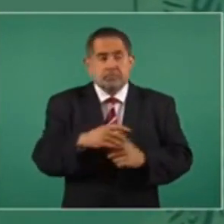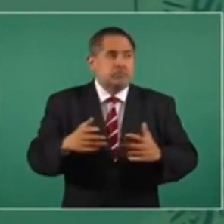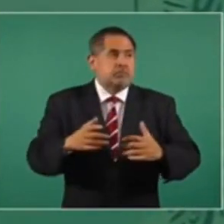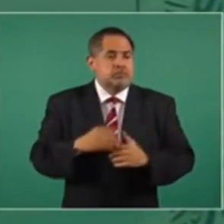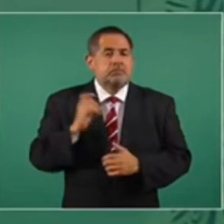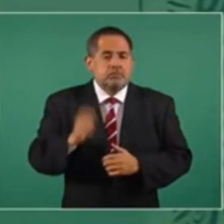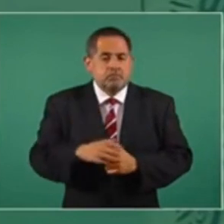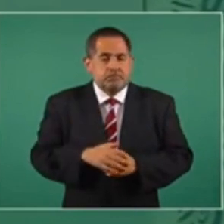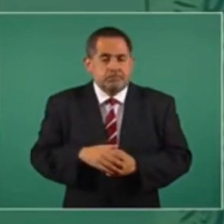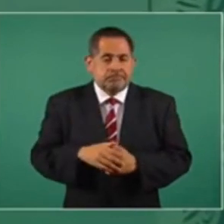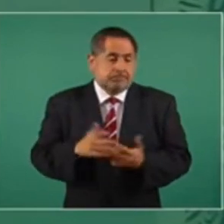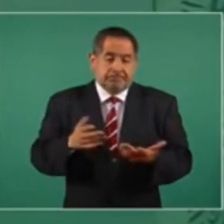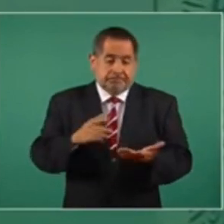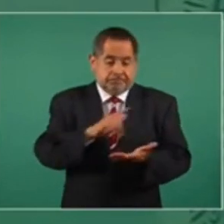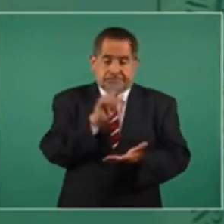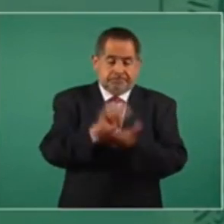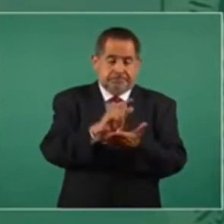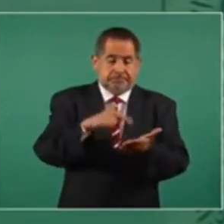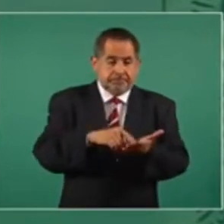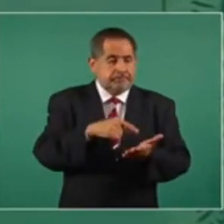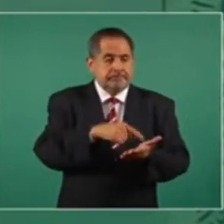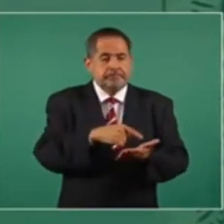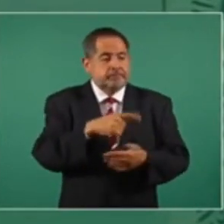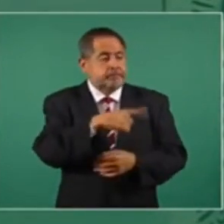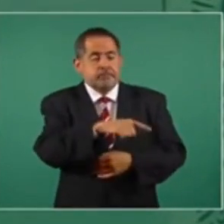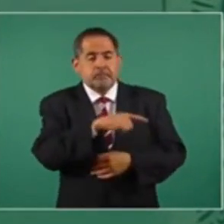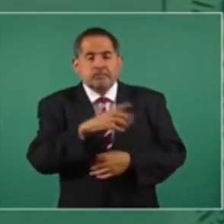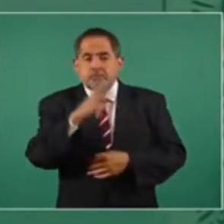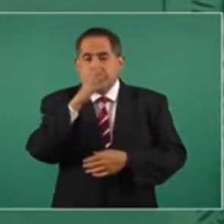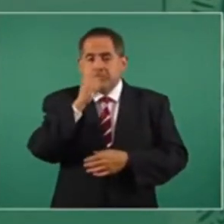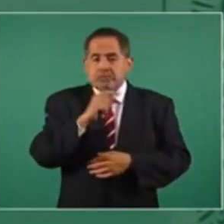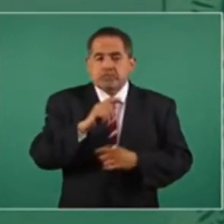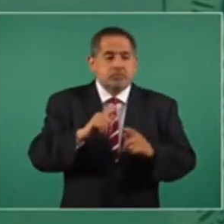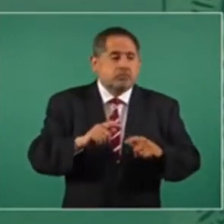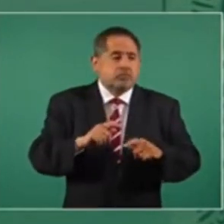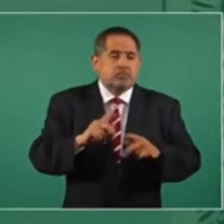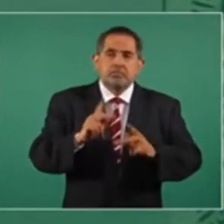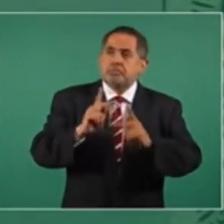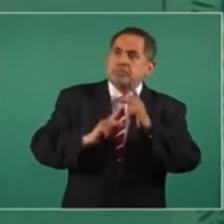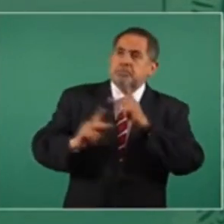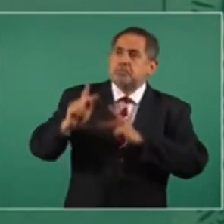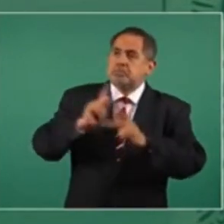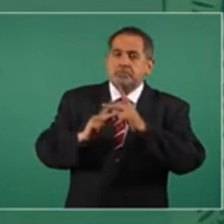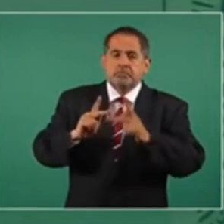que por ley no pueden contratar deuda.